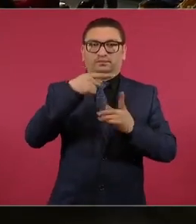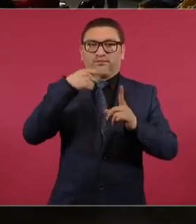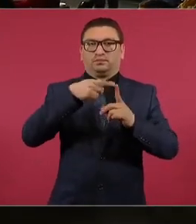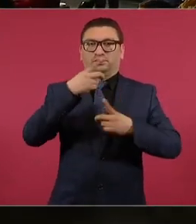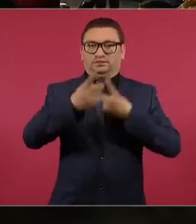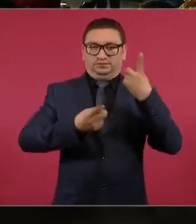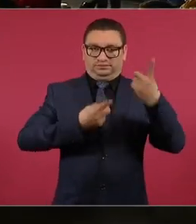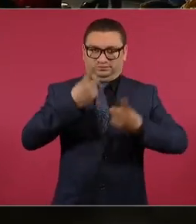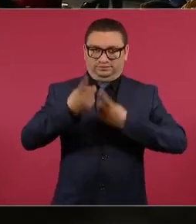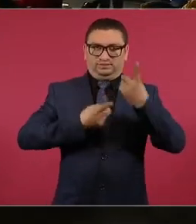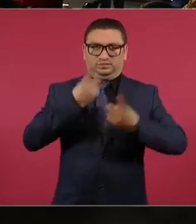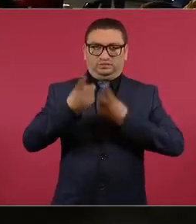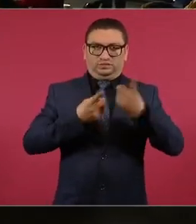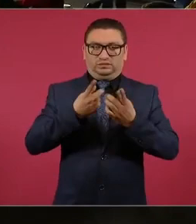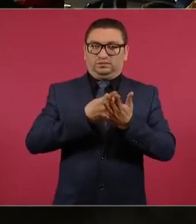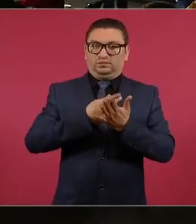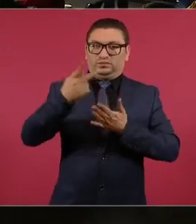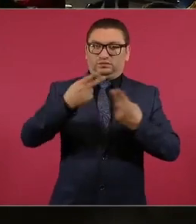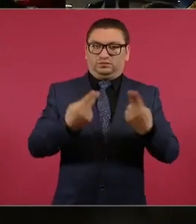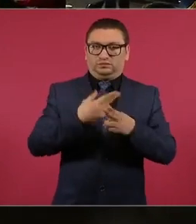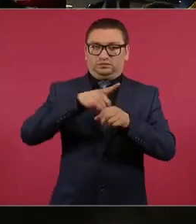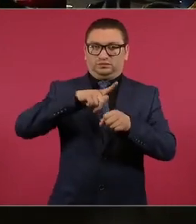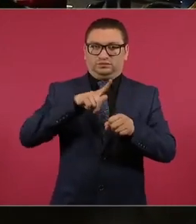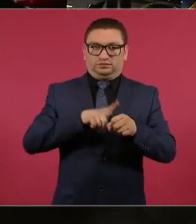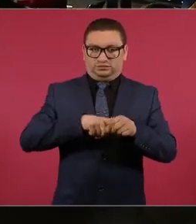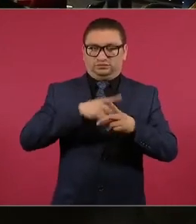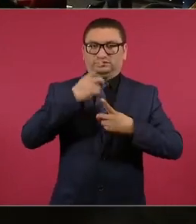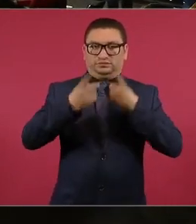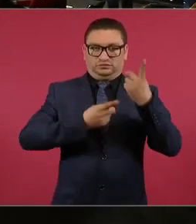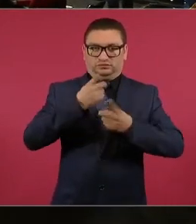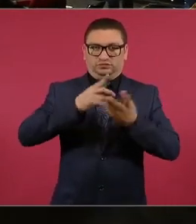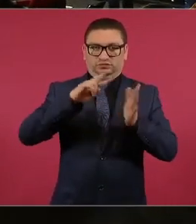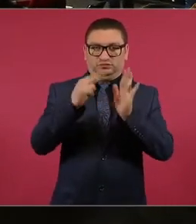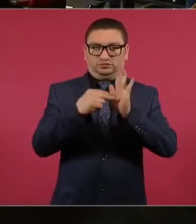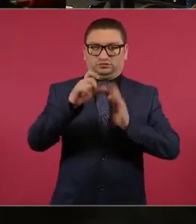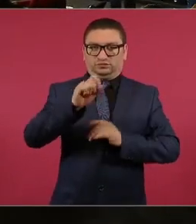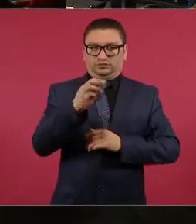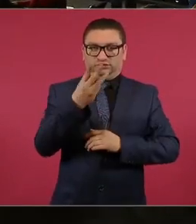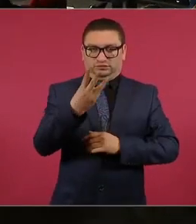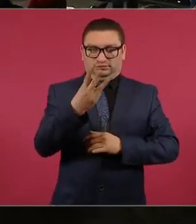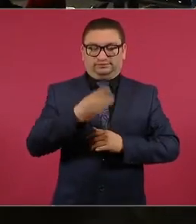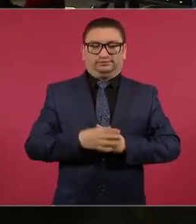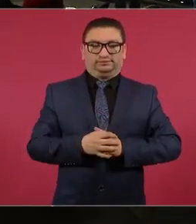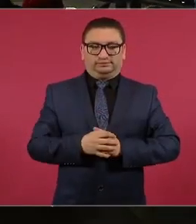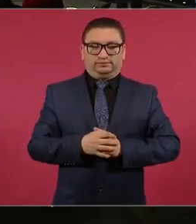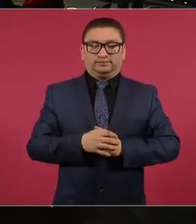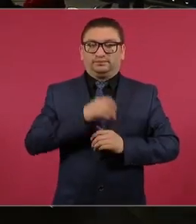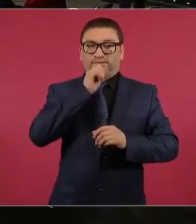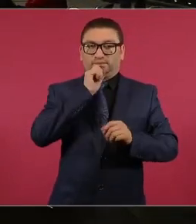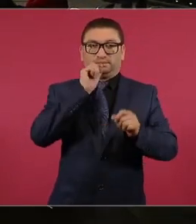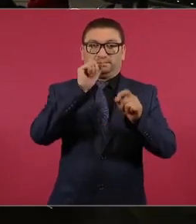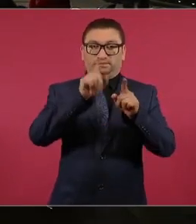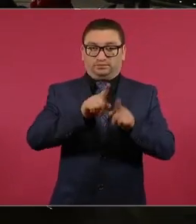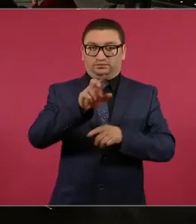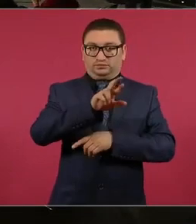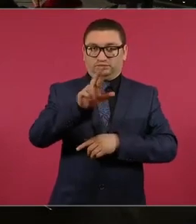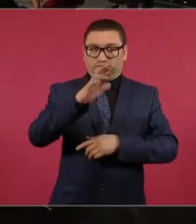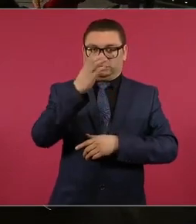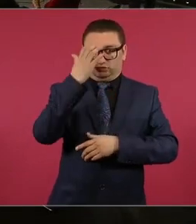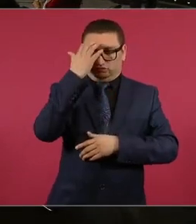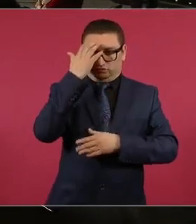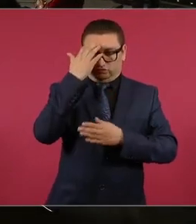deporte el premio Nacional de deporte 2023 y también los